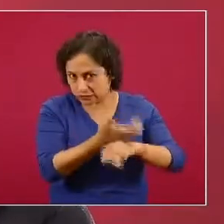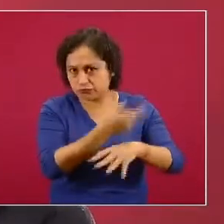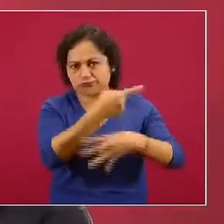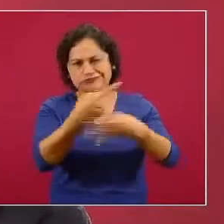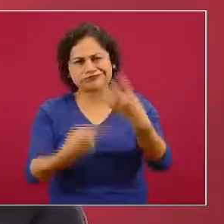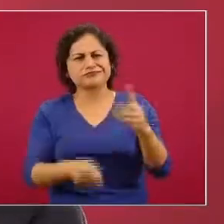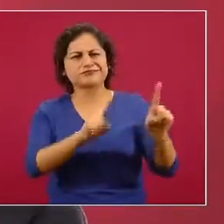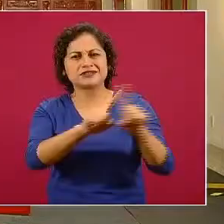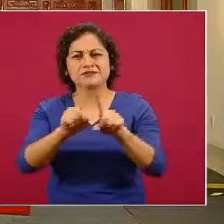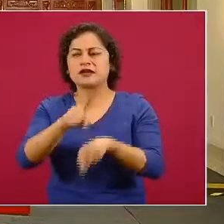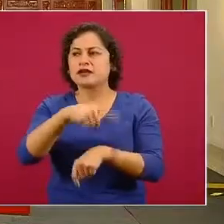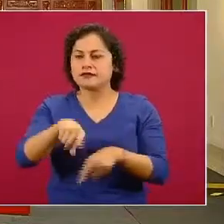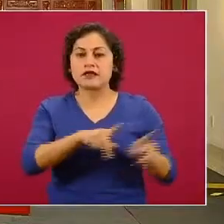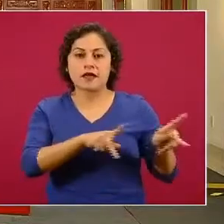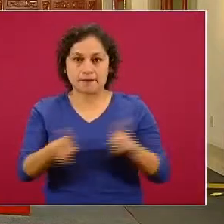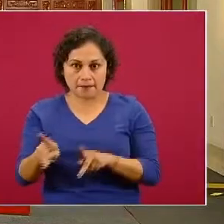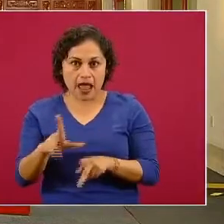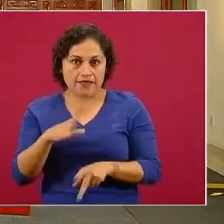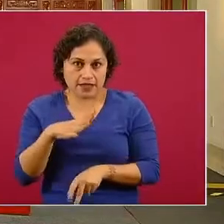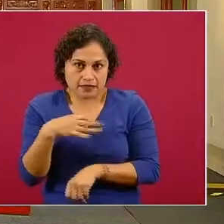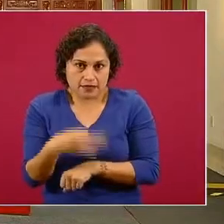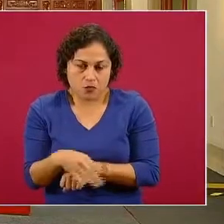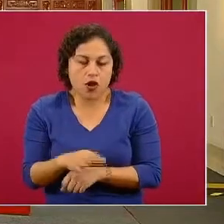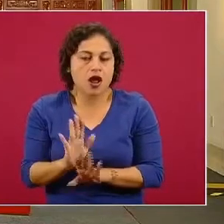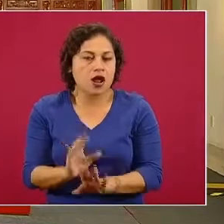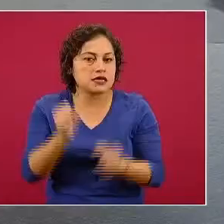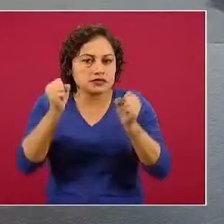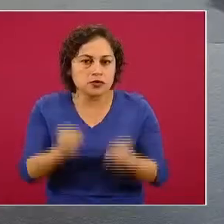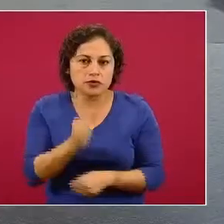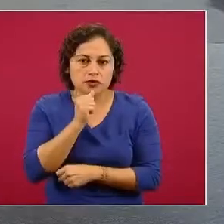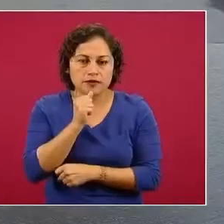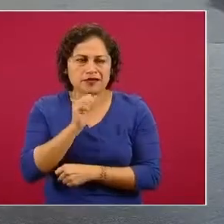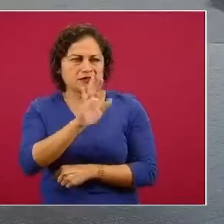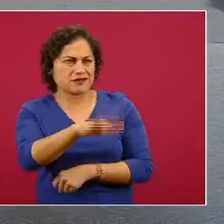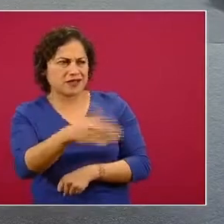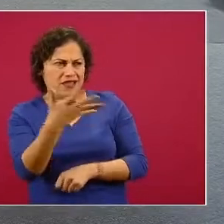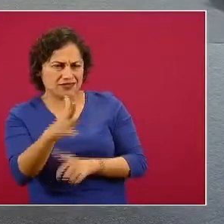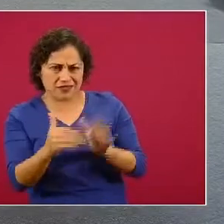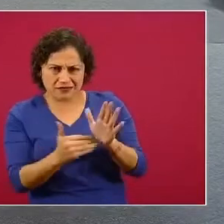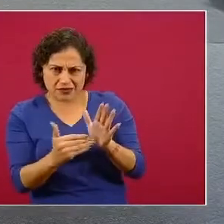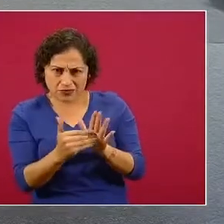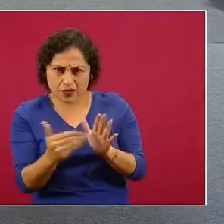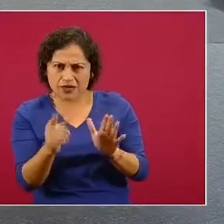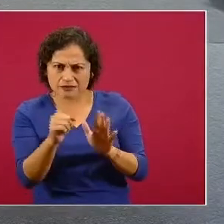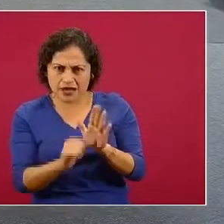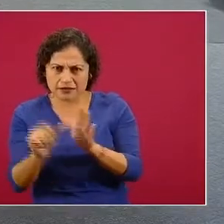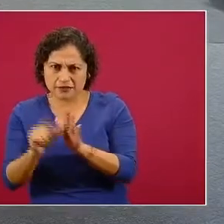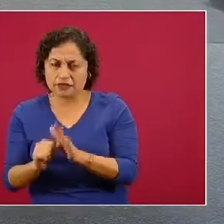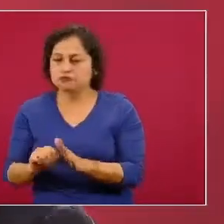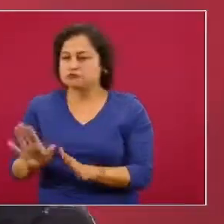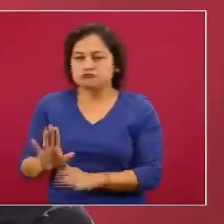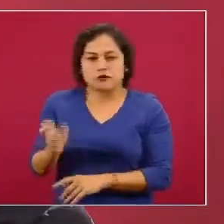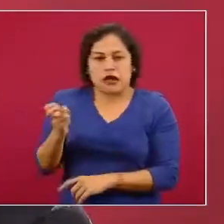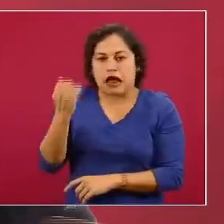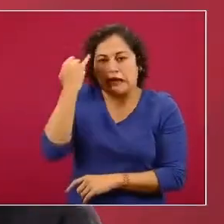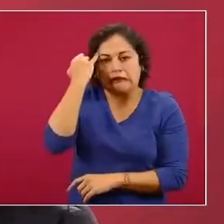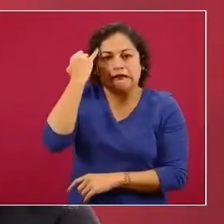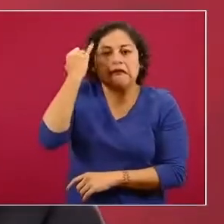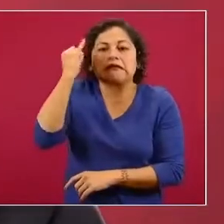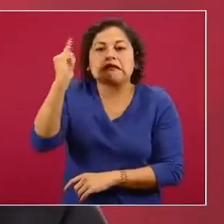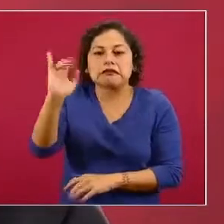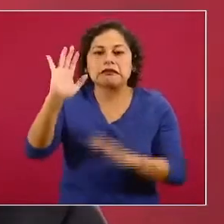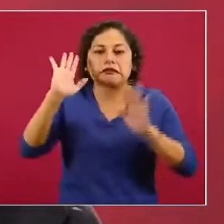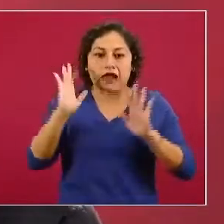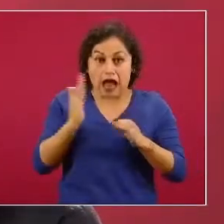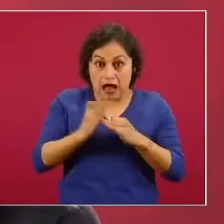tienen planes preliminares. Pero no serían 10 millones mensuales, ¿o sí? Es un plan preliminar, como le digo, si ahorita le doy una cifra, la voy